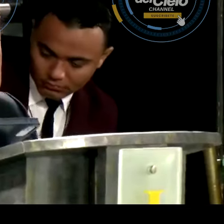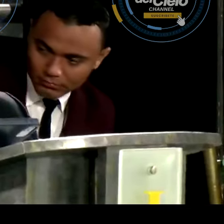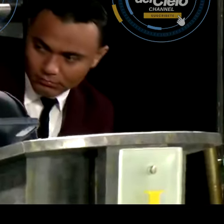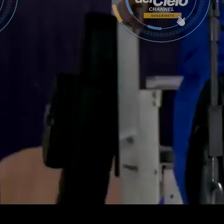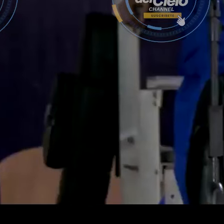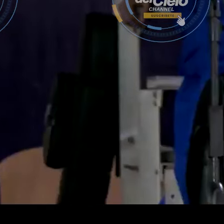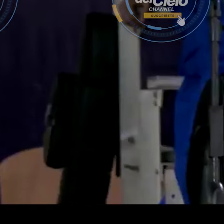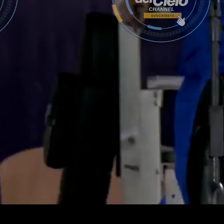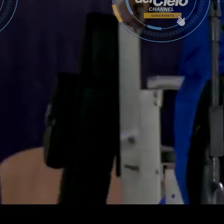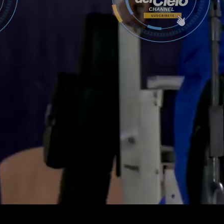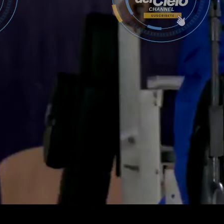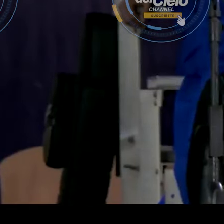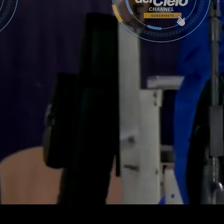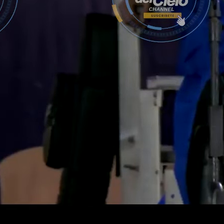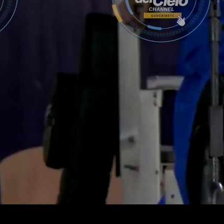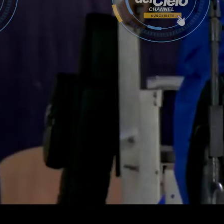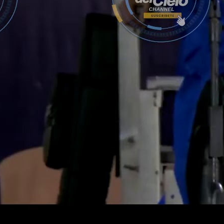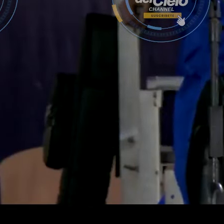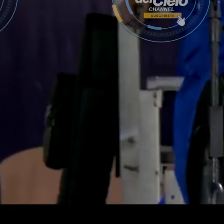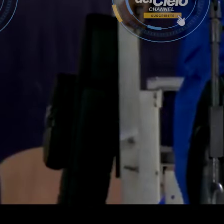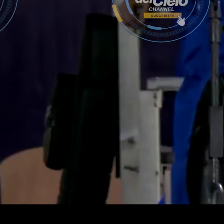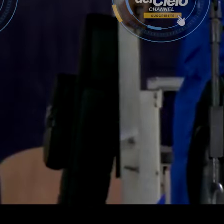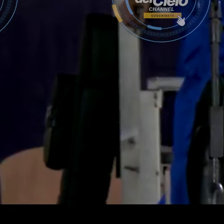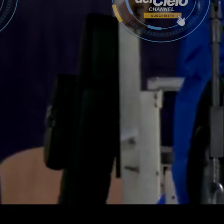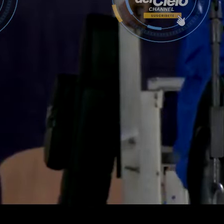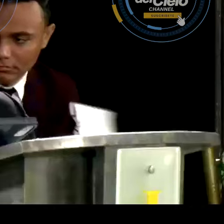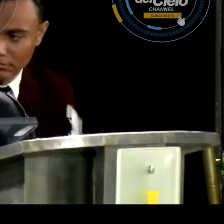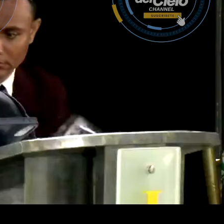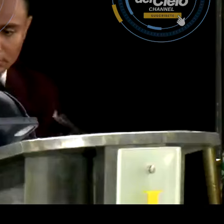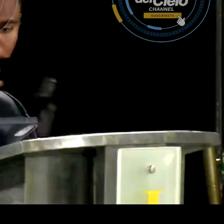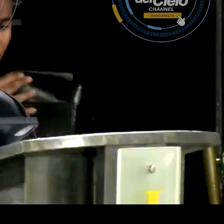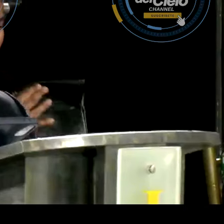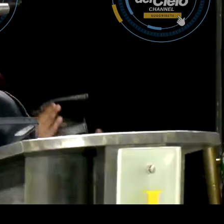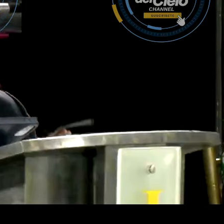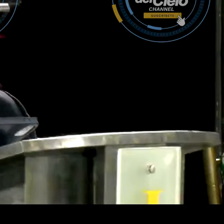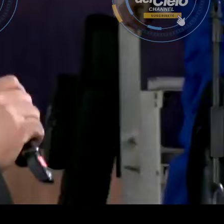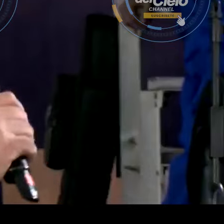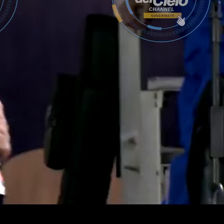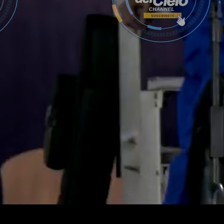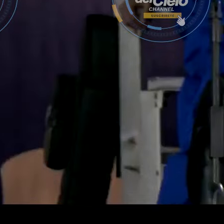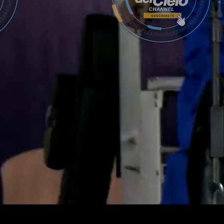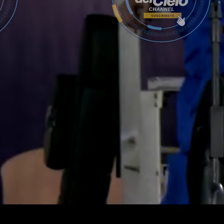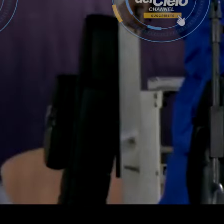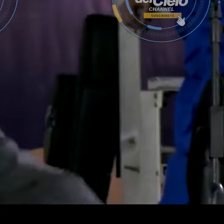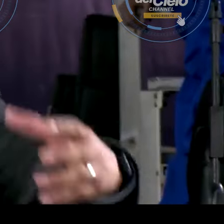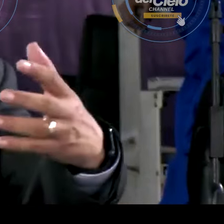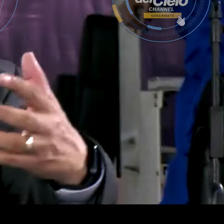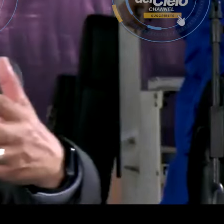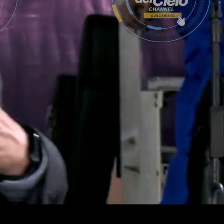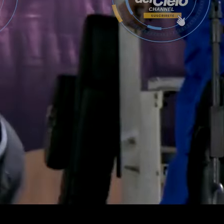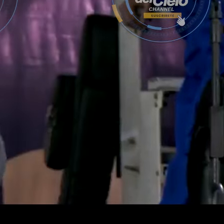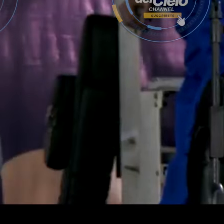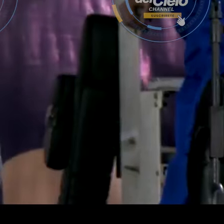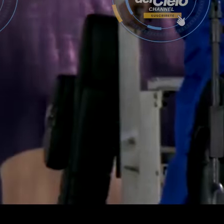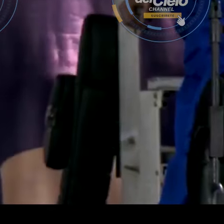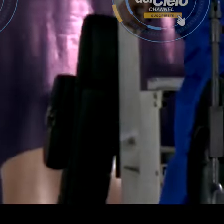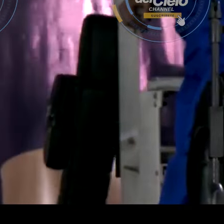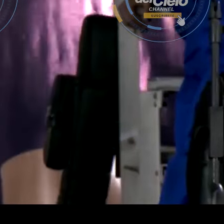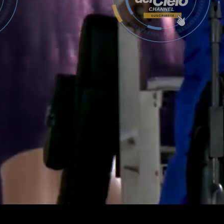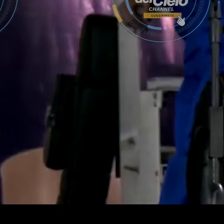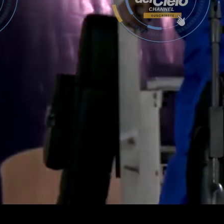es simplemente para que la persona pase un momento bueno, para que la persona se enriquezca. El evangelio es